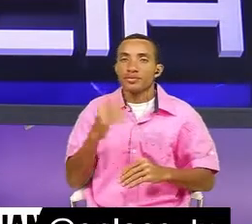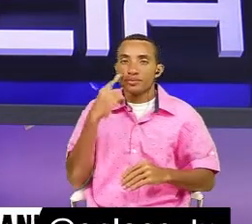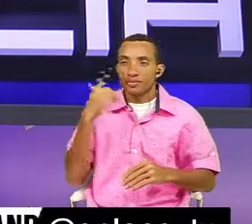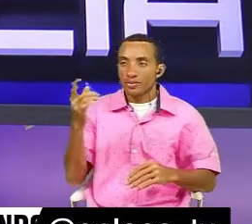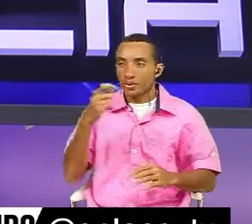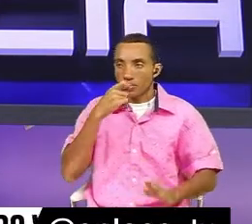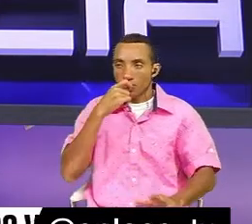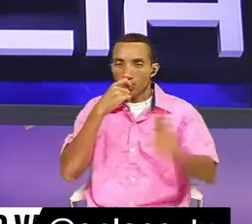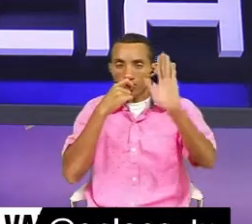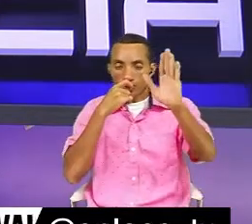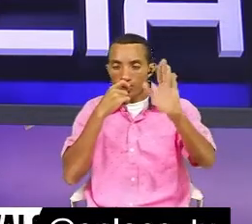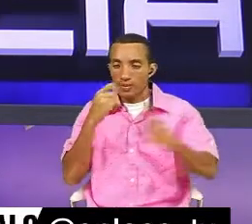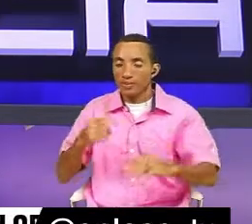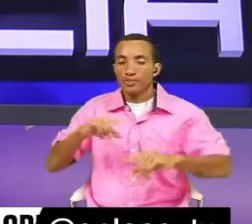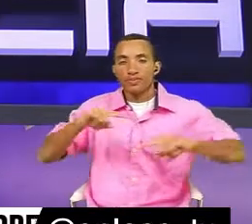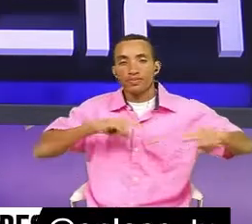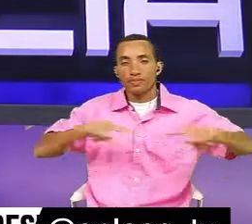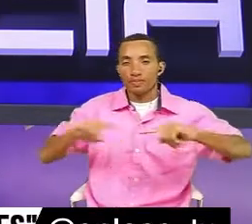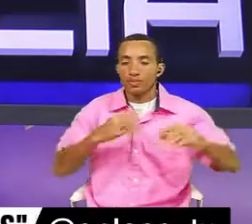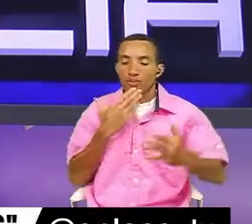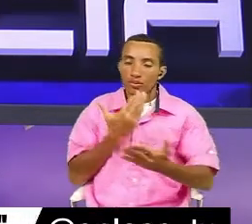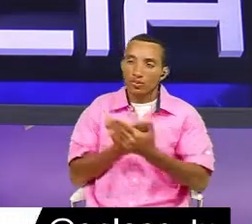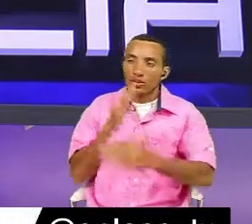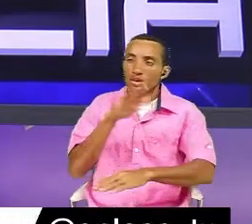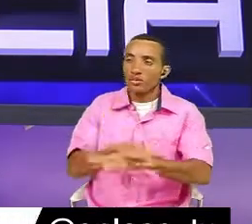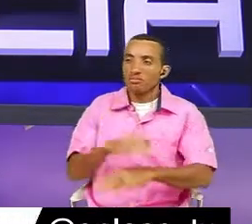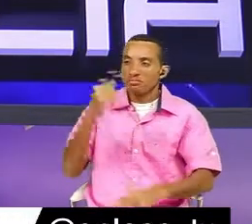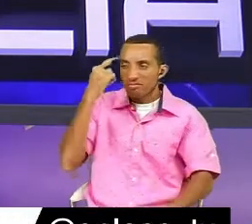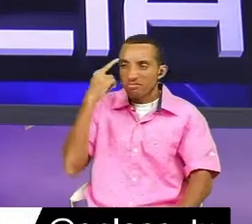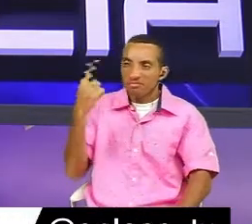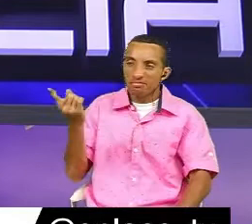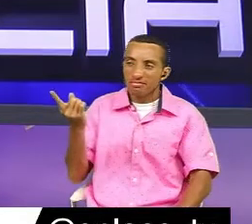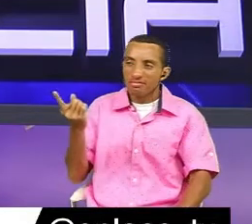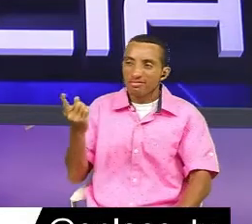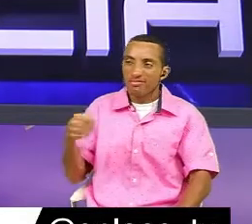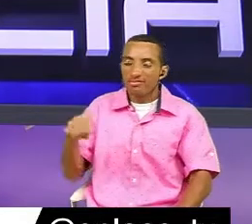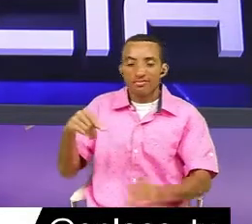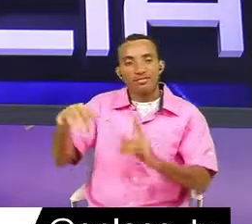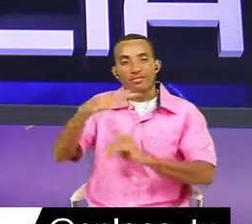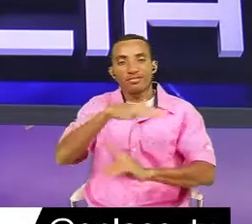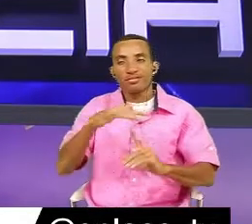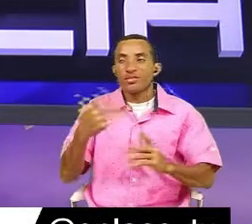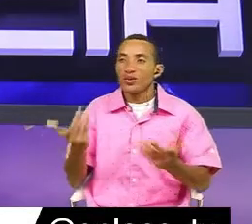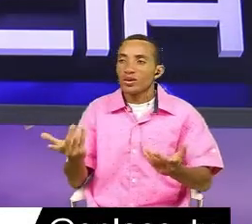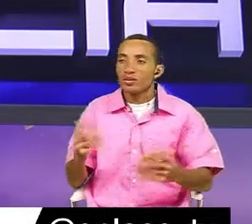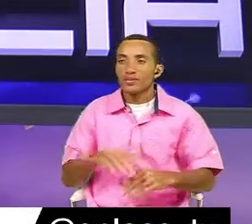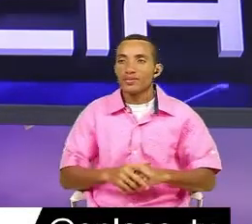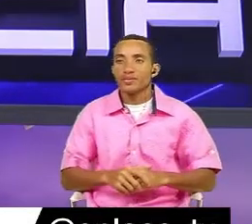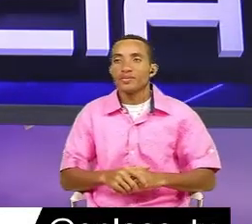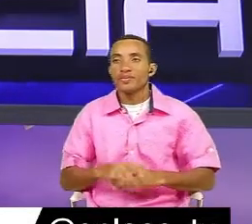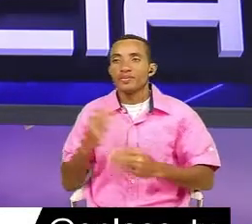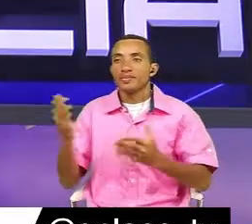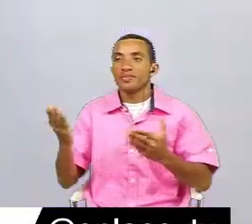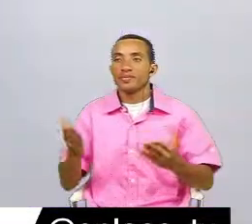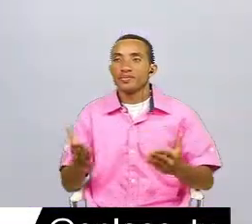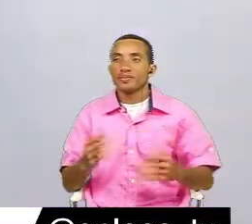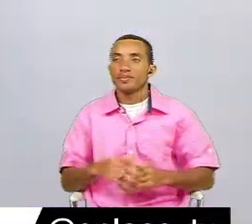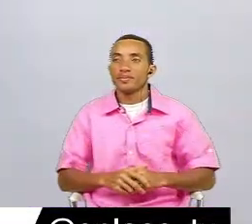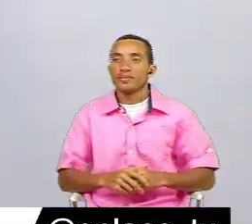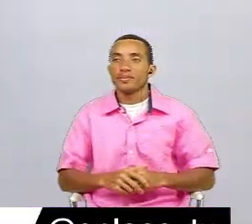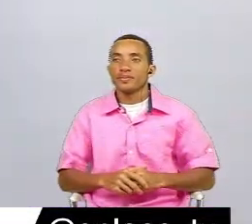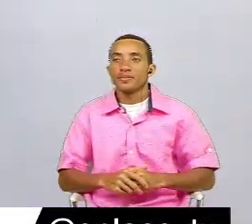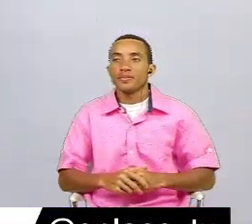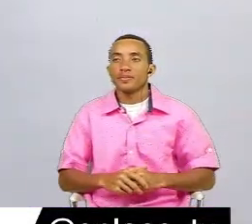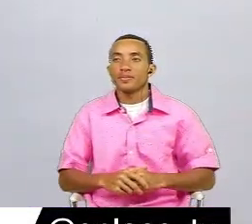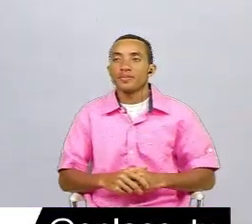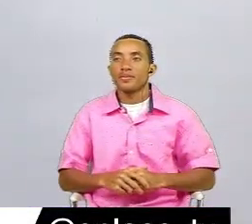esta inspección. Director, buenas tardes para usted. ¿Qué piensa usted de esta situación? ¿Qué conocimiento tiene al respecto? Bienvenido.